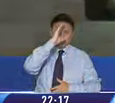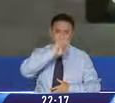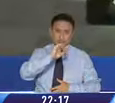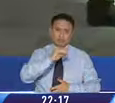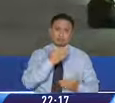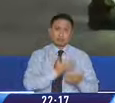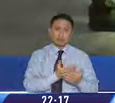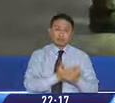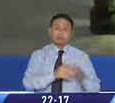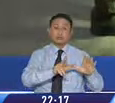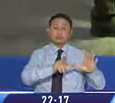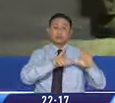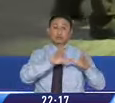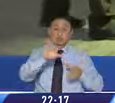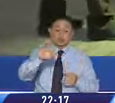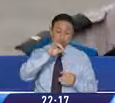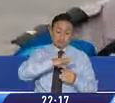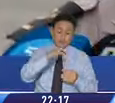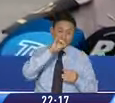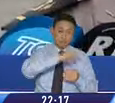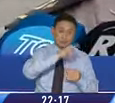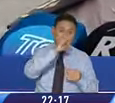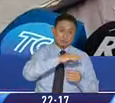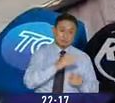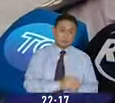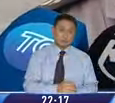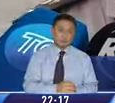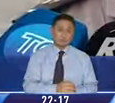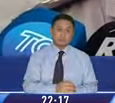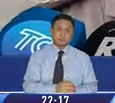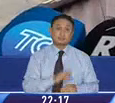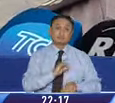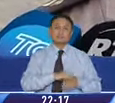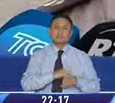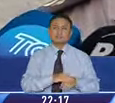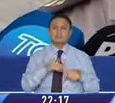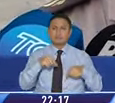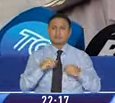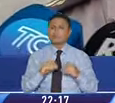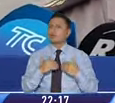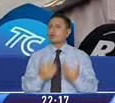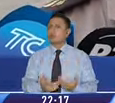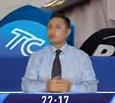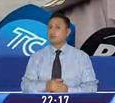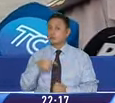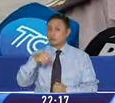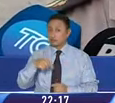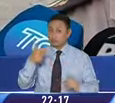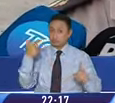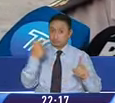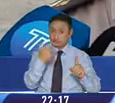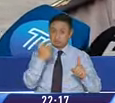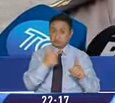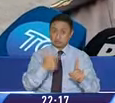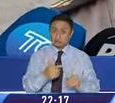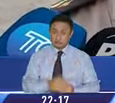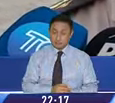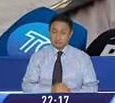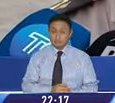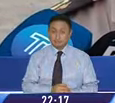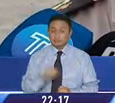recogió 8 indicios balísticos. Por las circunstancias y por cómo se va dando los hechos,